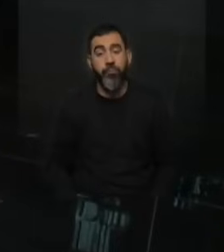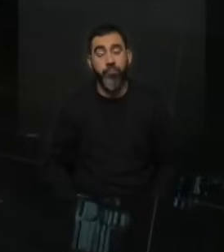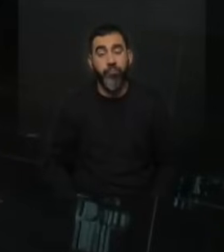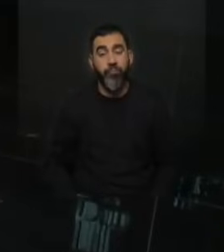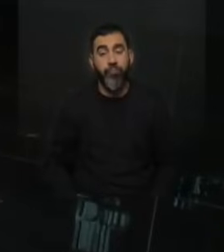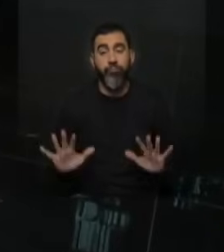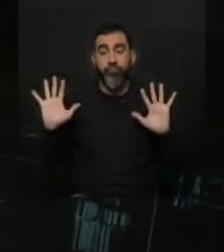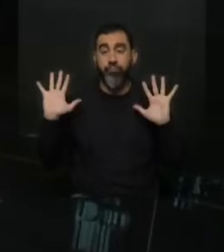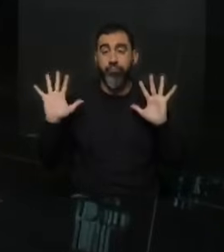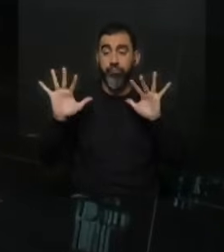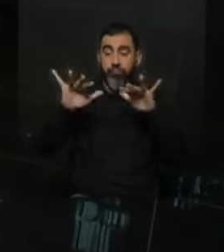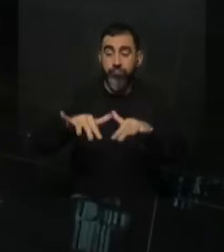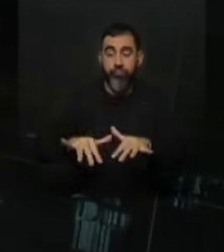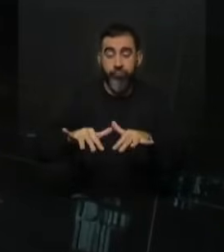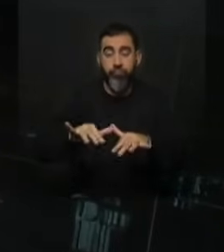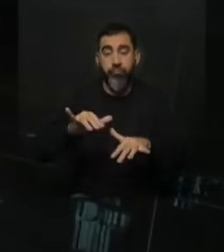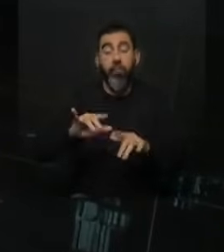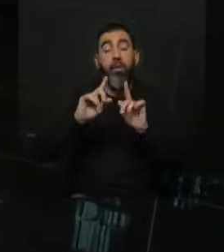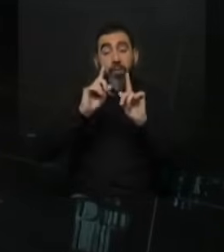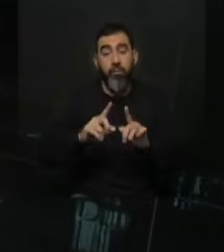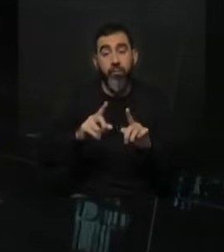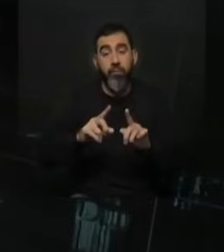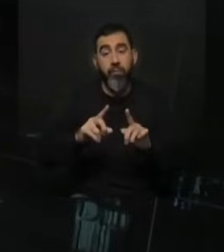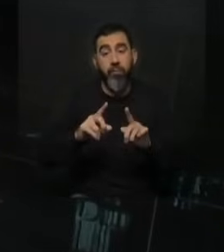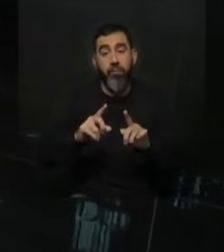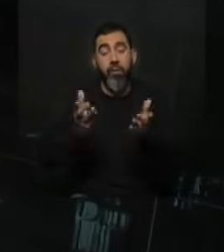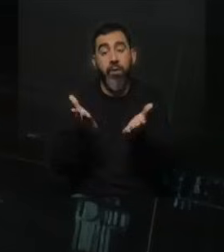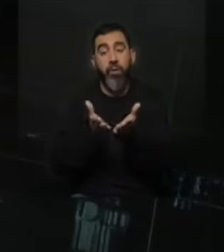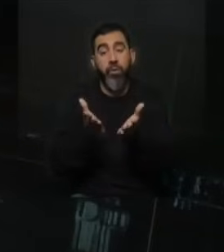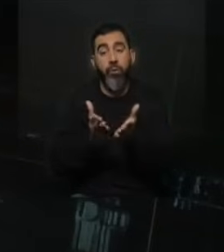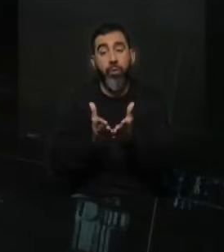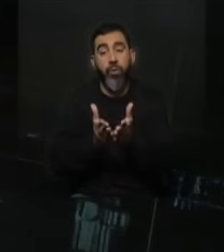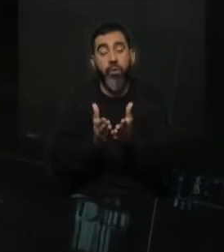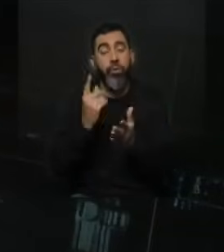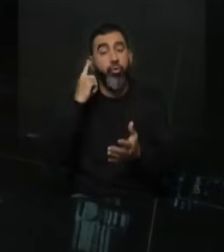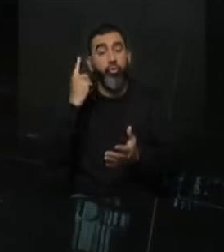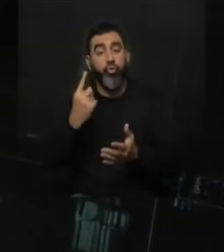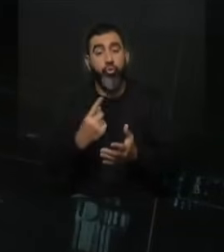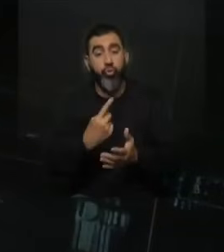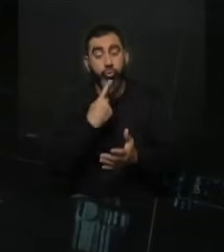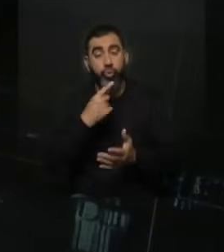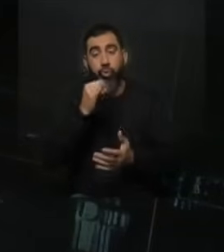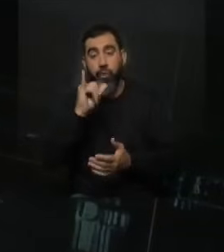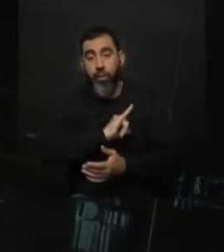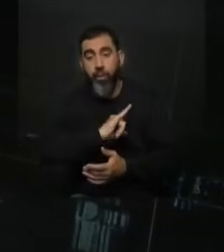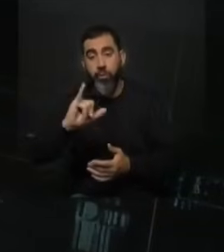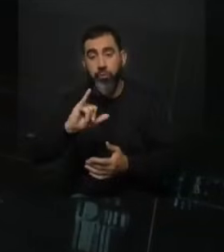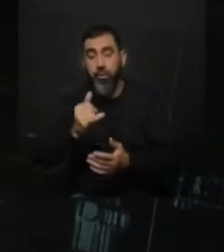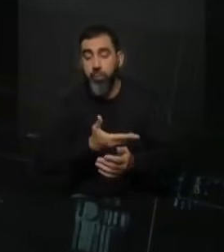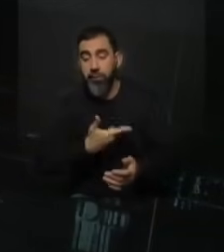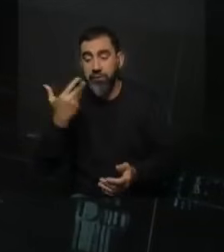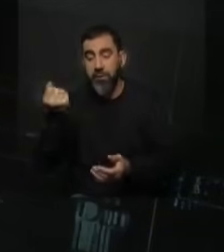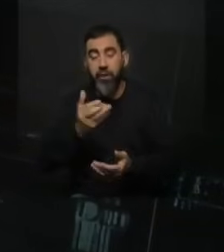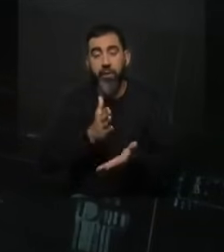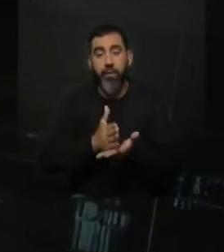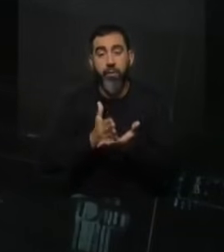concentración que se dio í en el Aba también bueno acudieron estudiantes de la comunidad sorda quienes denunciaron que se les quiere sacar